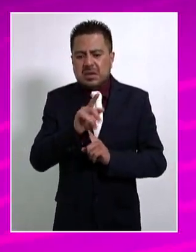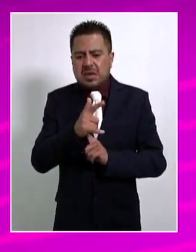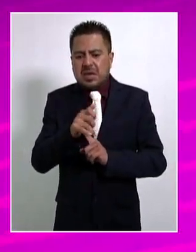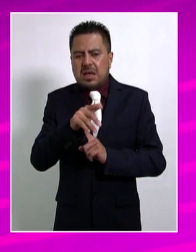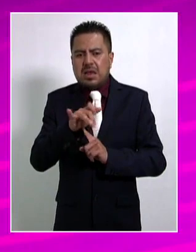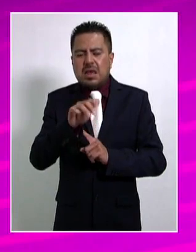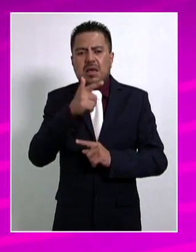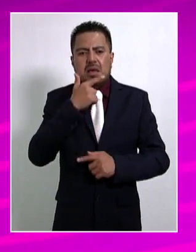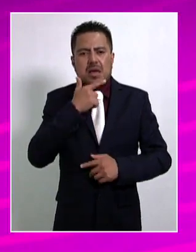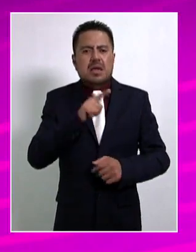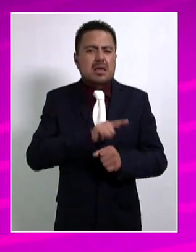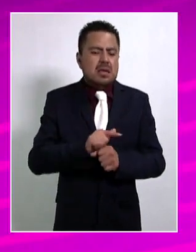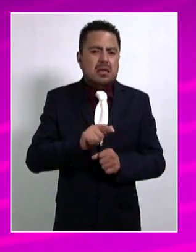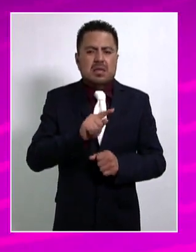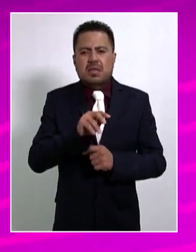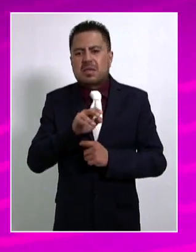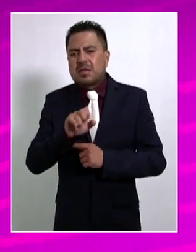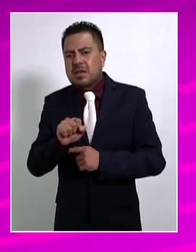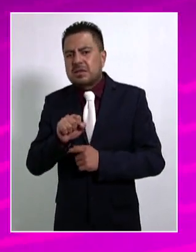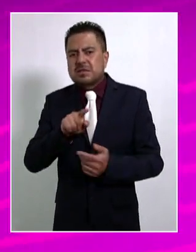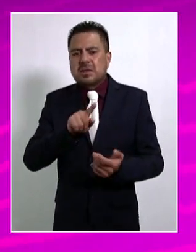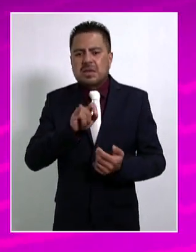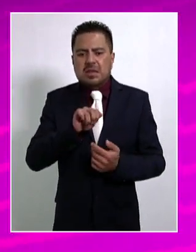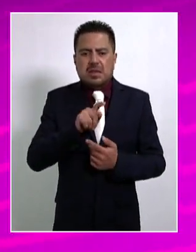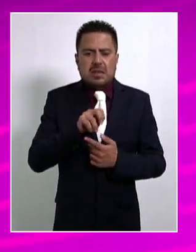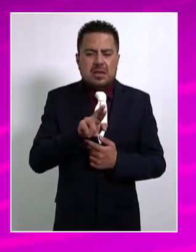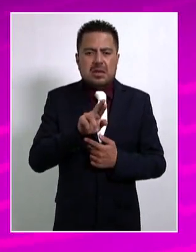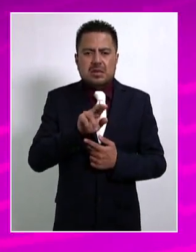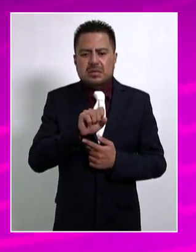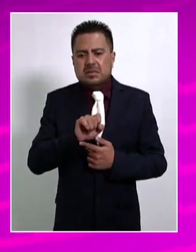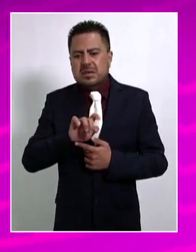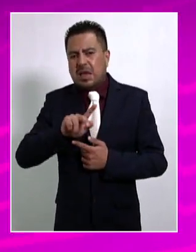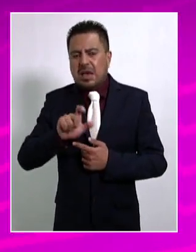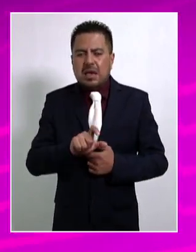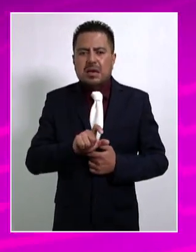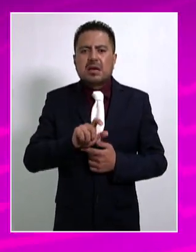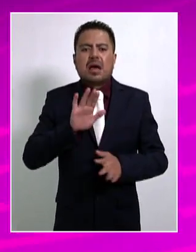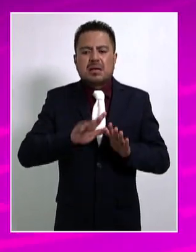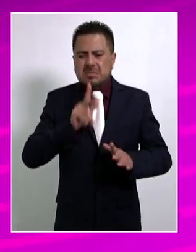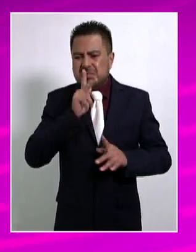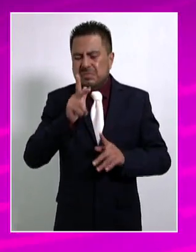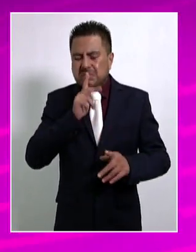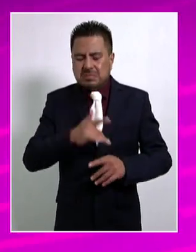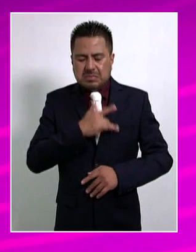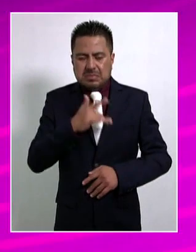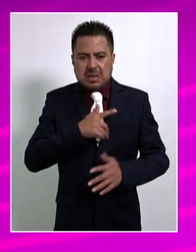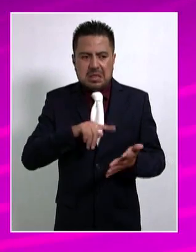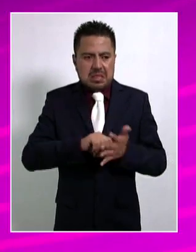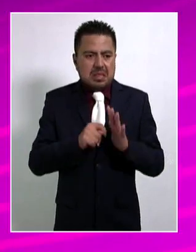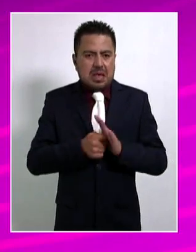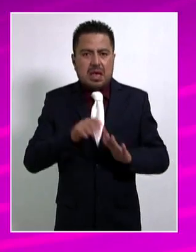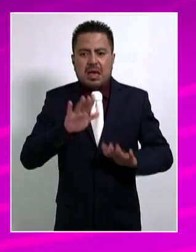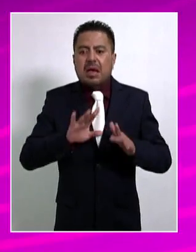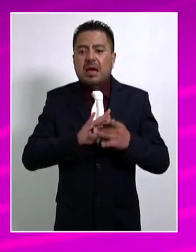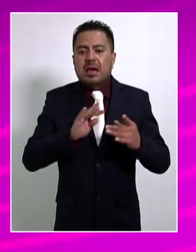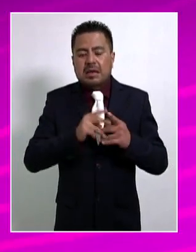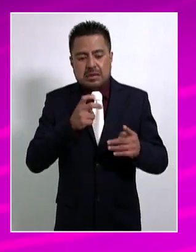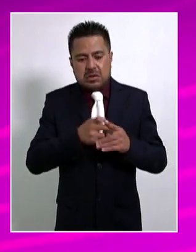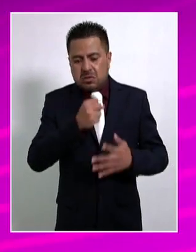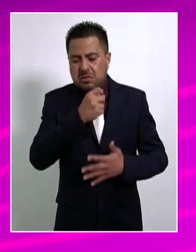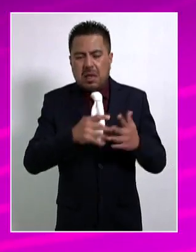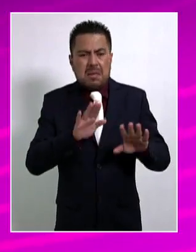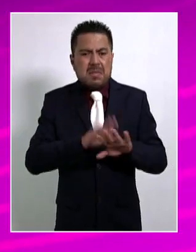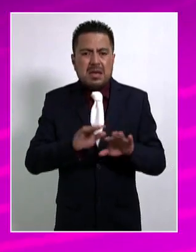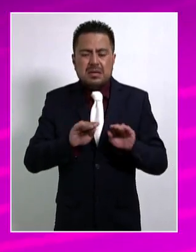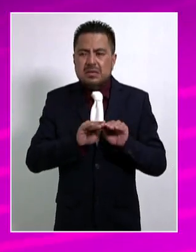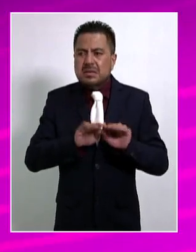gay, lesbiana, trans, intersex, todas las palabras que a veces nos parecen técnicas, pero ahí se explican con toda